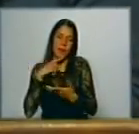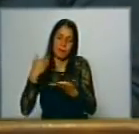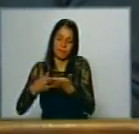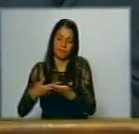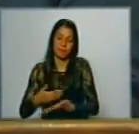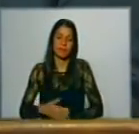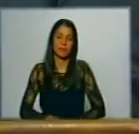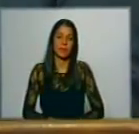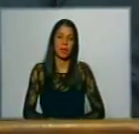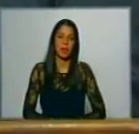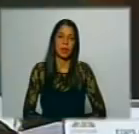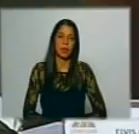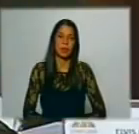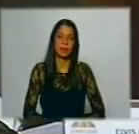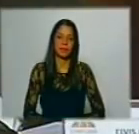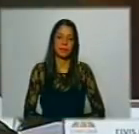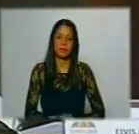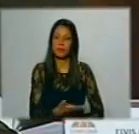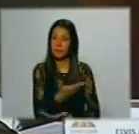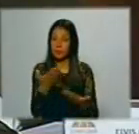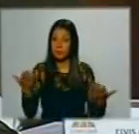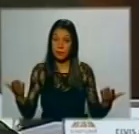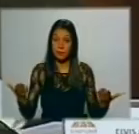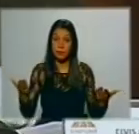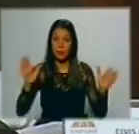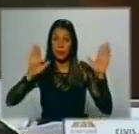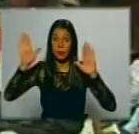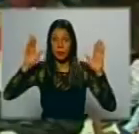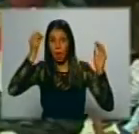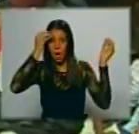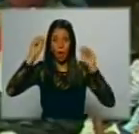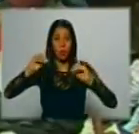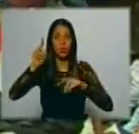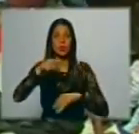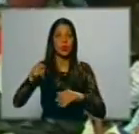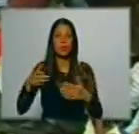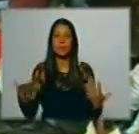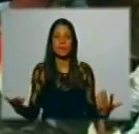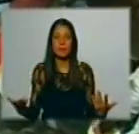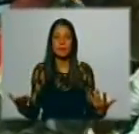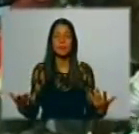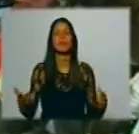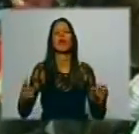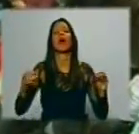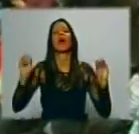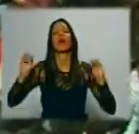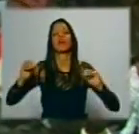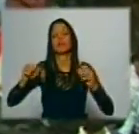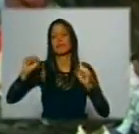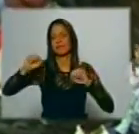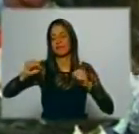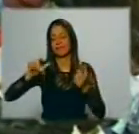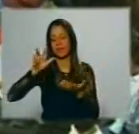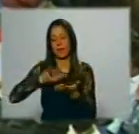todo. Las y los constituyentes de la patria que estén de acuerdo con el artículo leído, aprobado. Siguiente